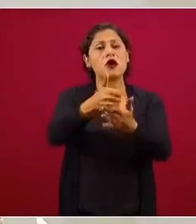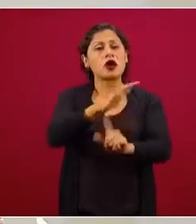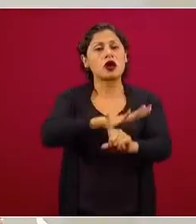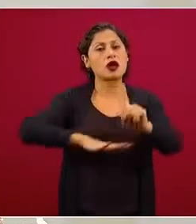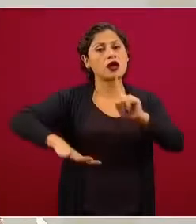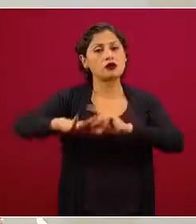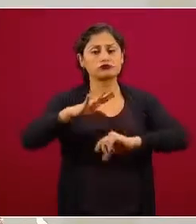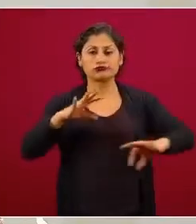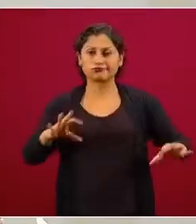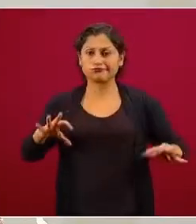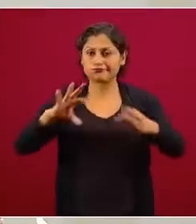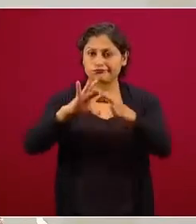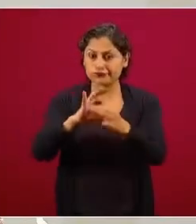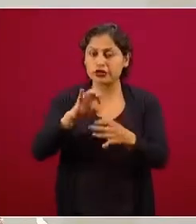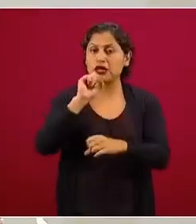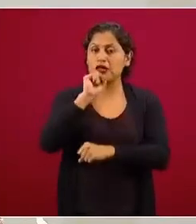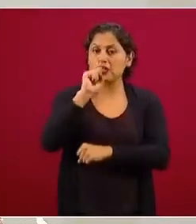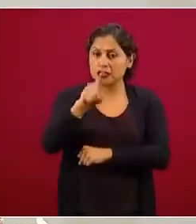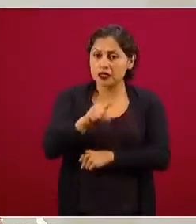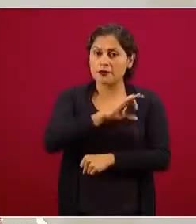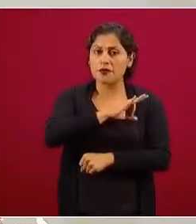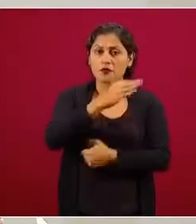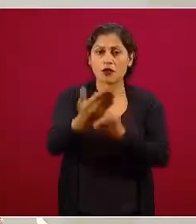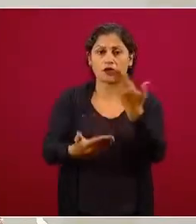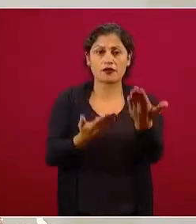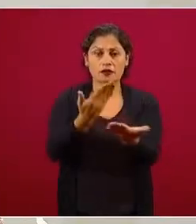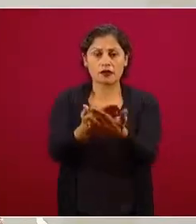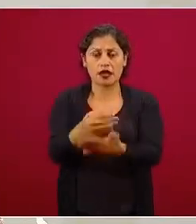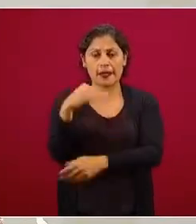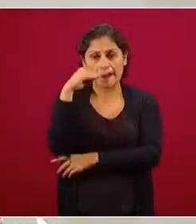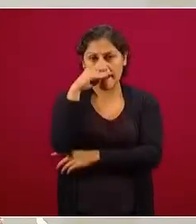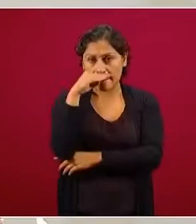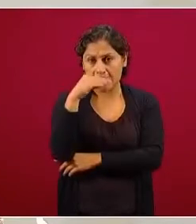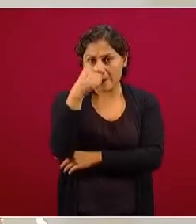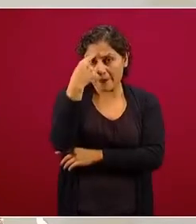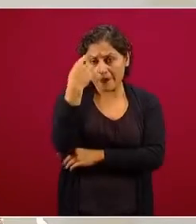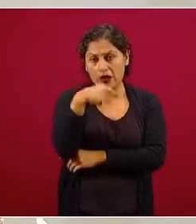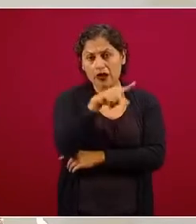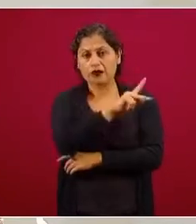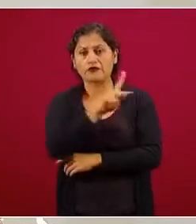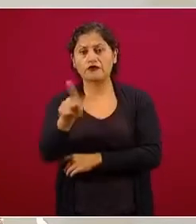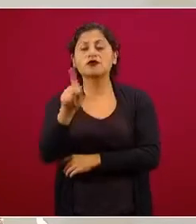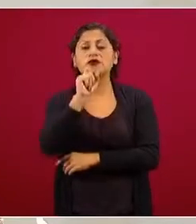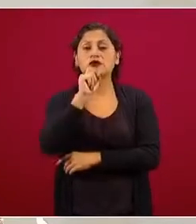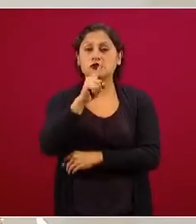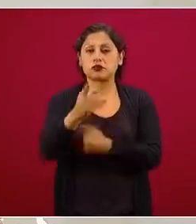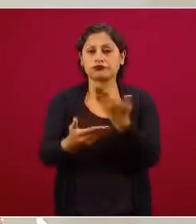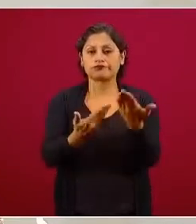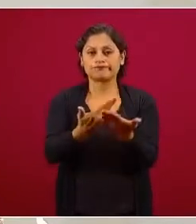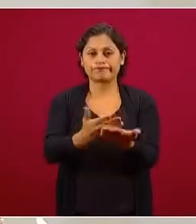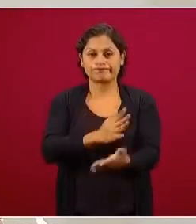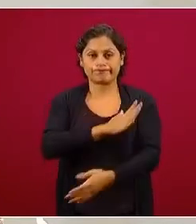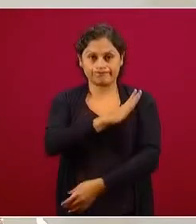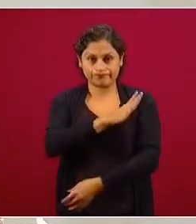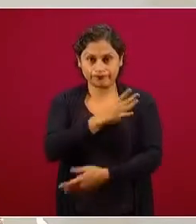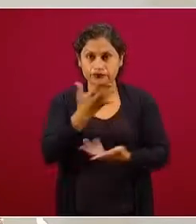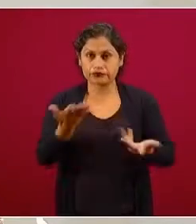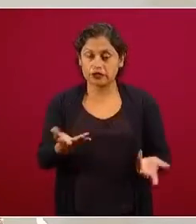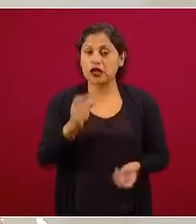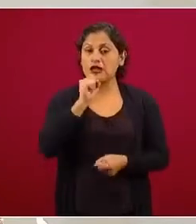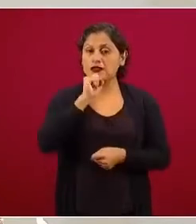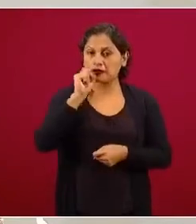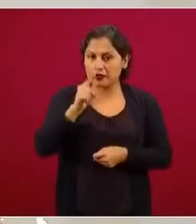con esquemas gratuitos, universales, de buena calidad y de buen servicio. Profundizar en la